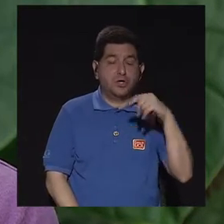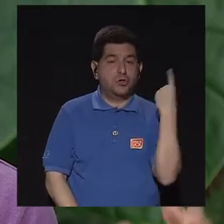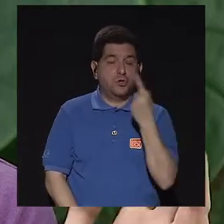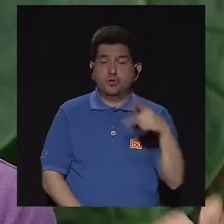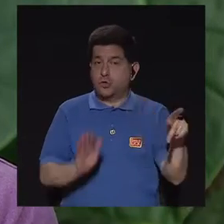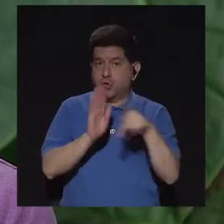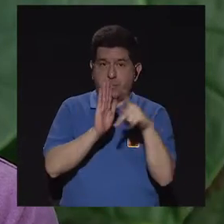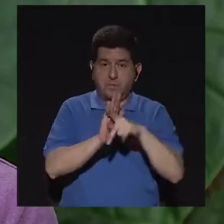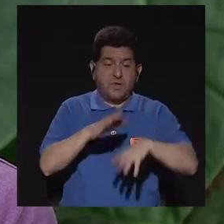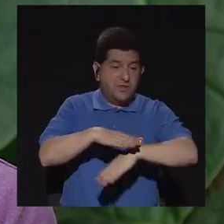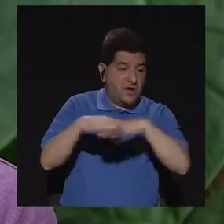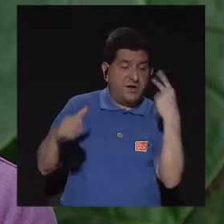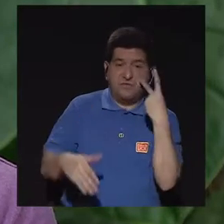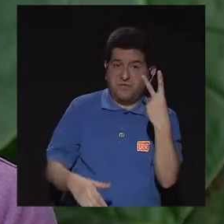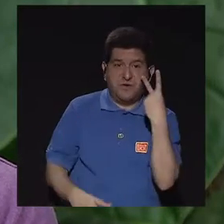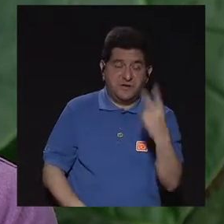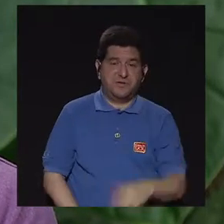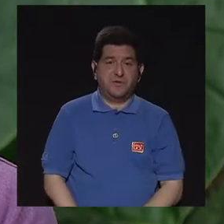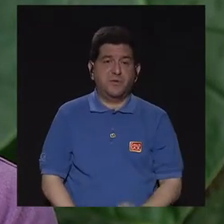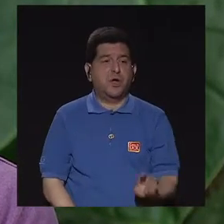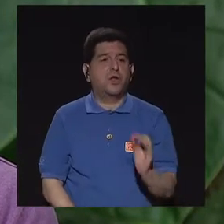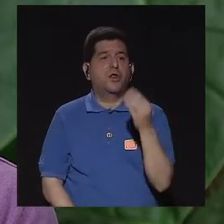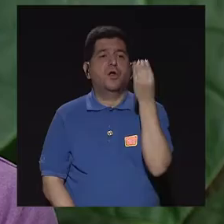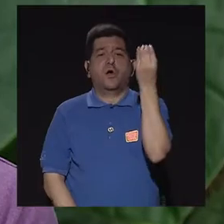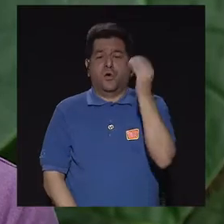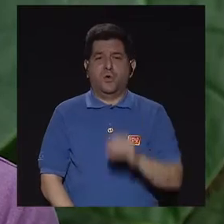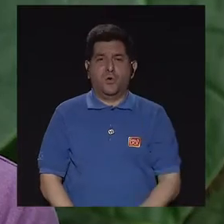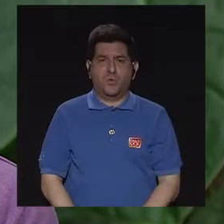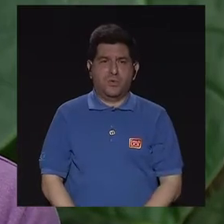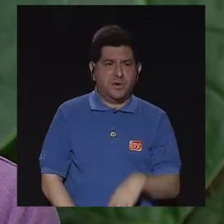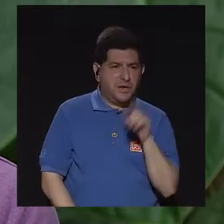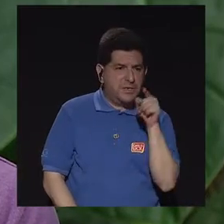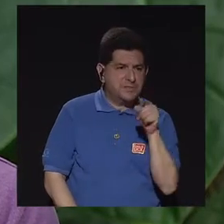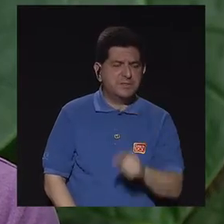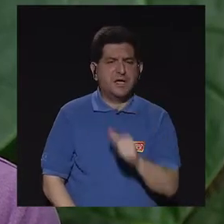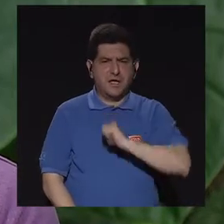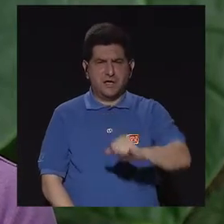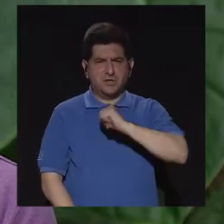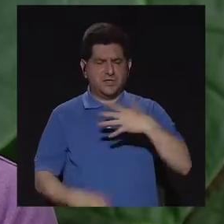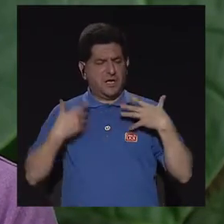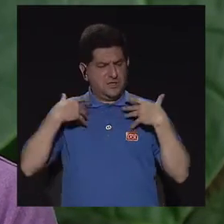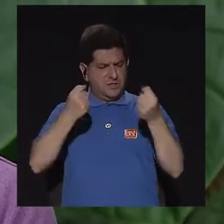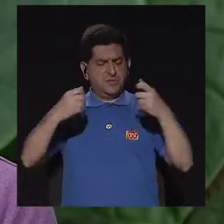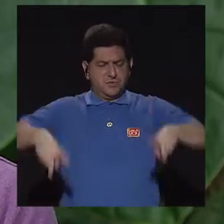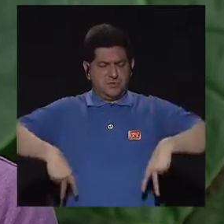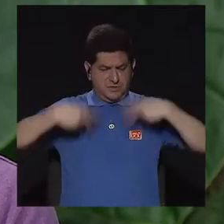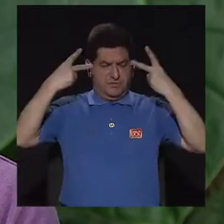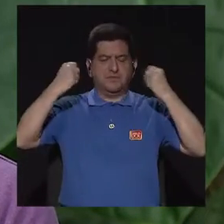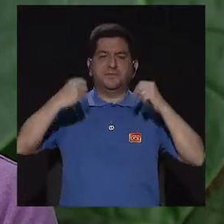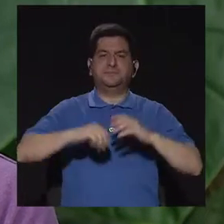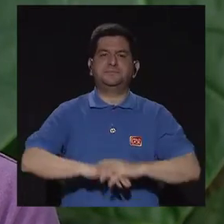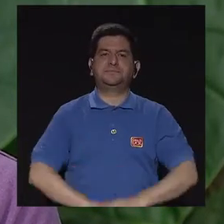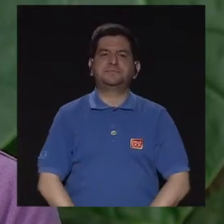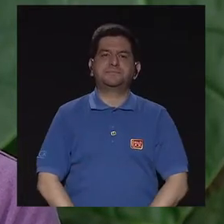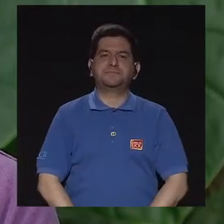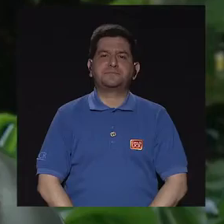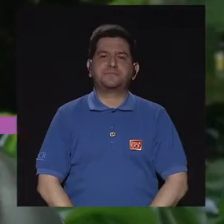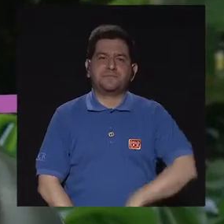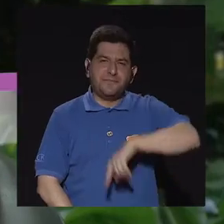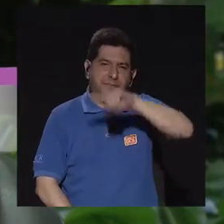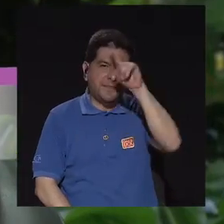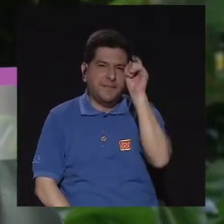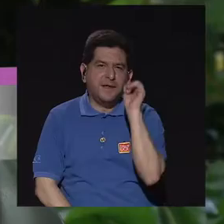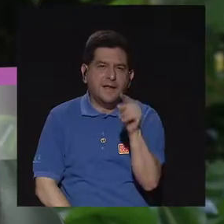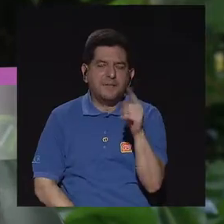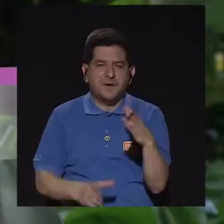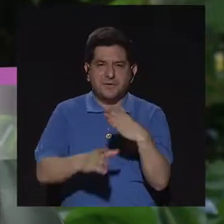prohibido, sino afuera, ya casi no se ve. Los jóvenes han ido teniendo como actitudes más sanas hacia la vida. Es la